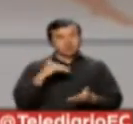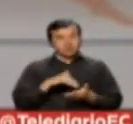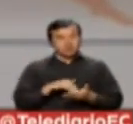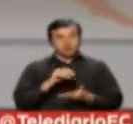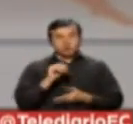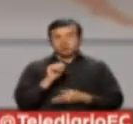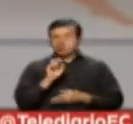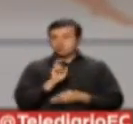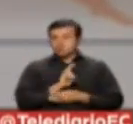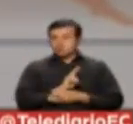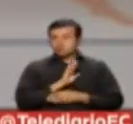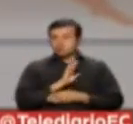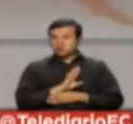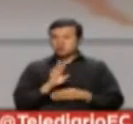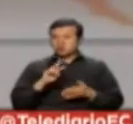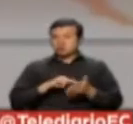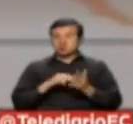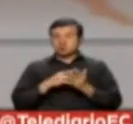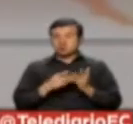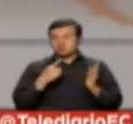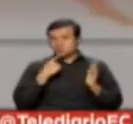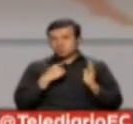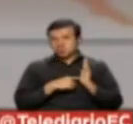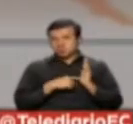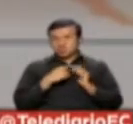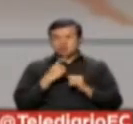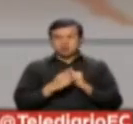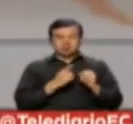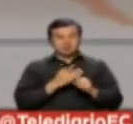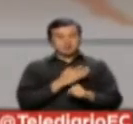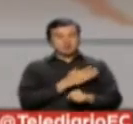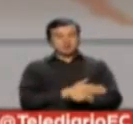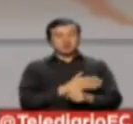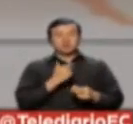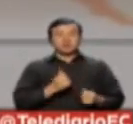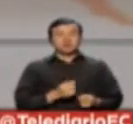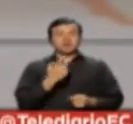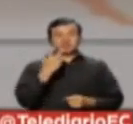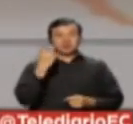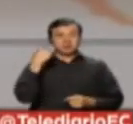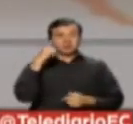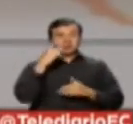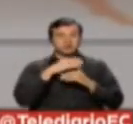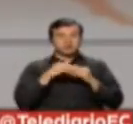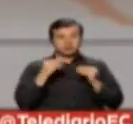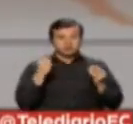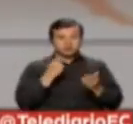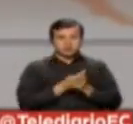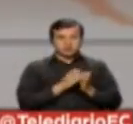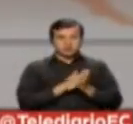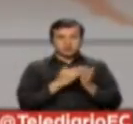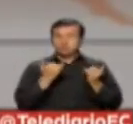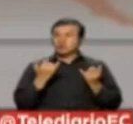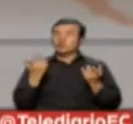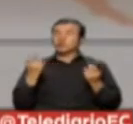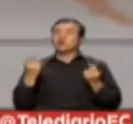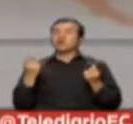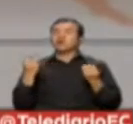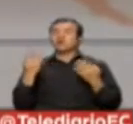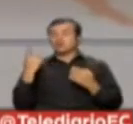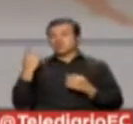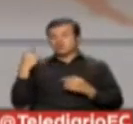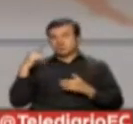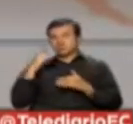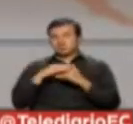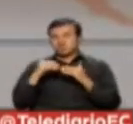lo que implica que por ejemplo en este caso en el año anterior se gastaron 13 millones de dólares ahora en este año se han gastado 11